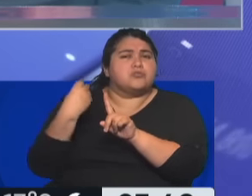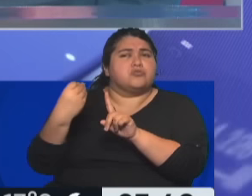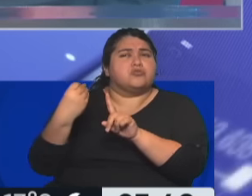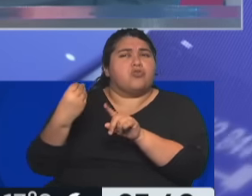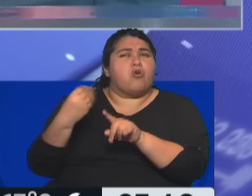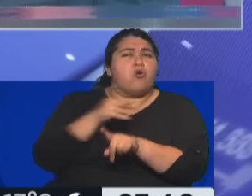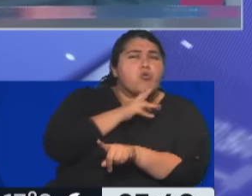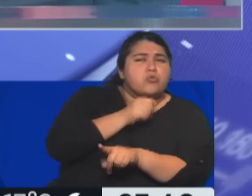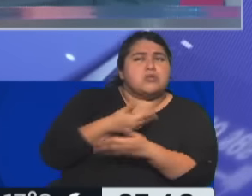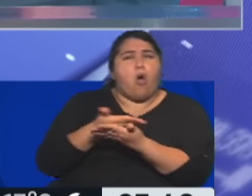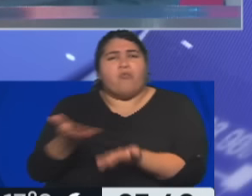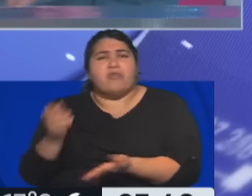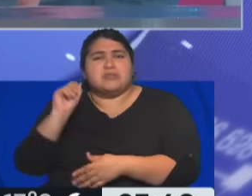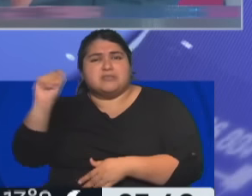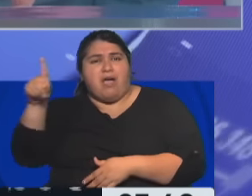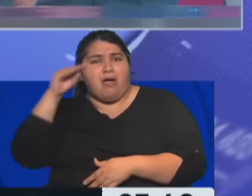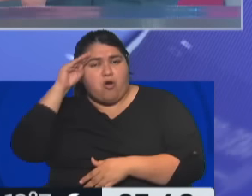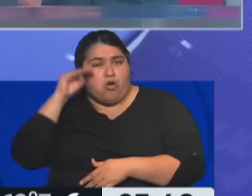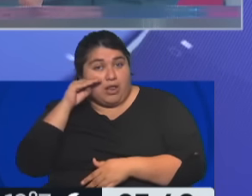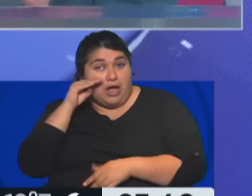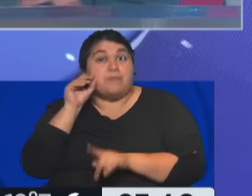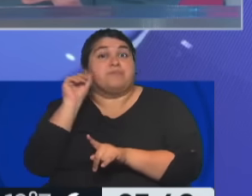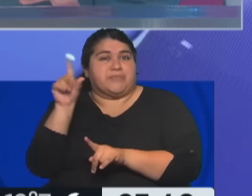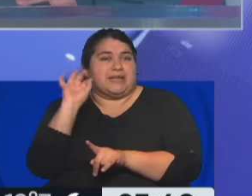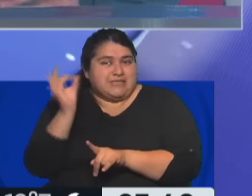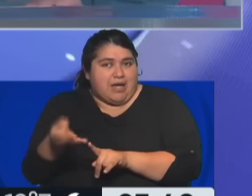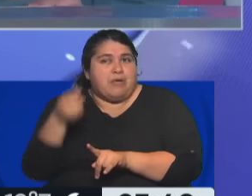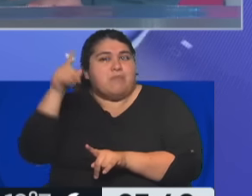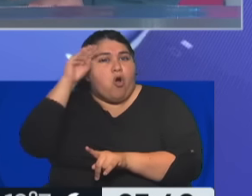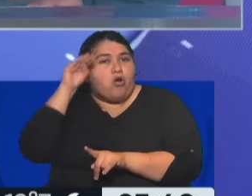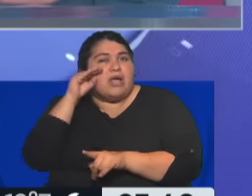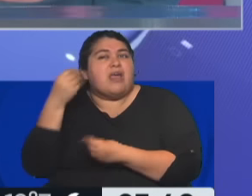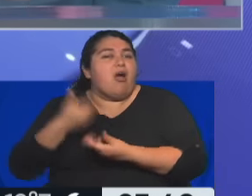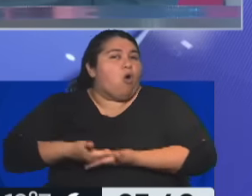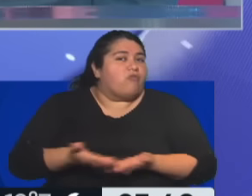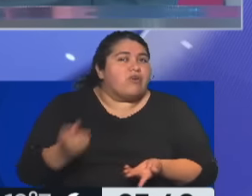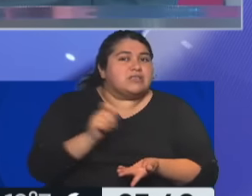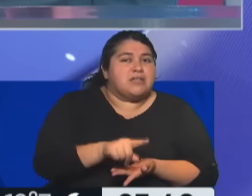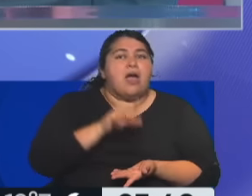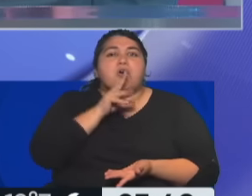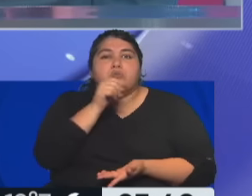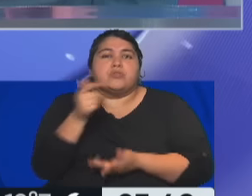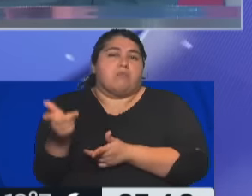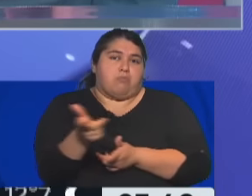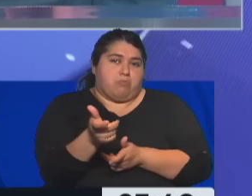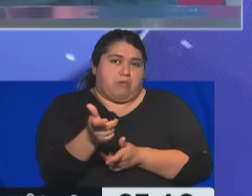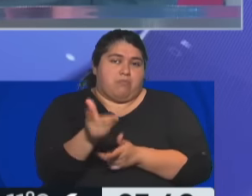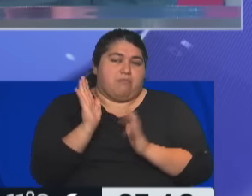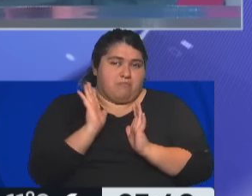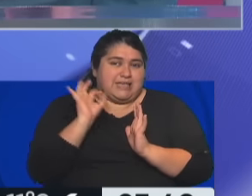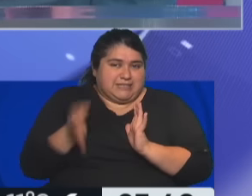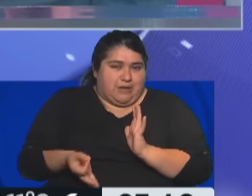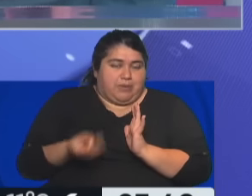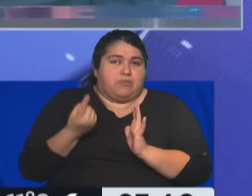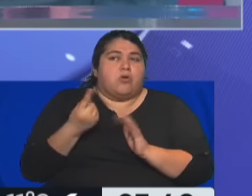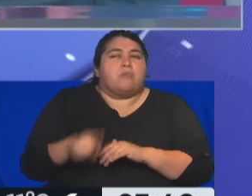ofrece Rusia a Corea del Norte. Se sabe que Corea del Norte lo que está ofreciendo son municiones. Y lo que se